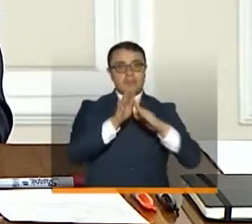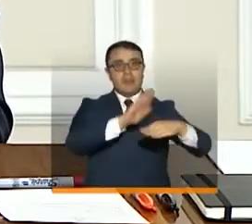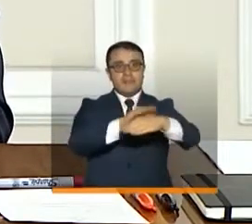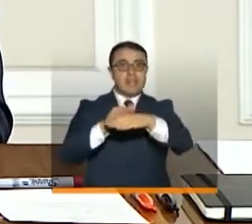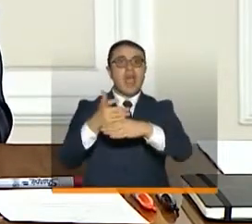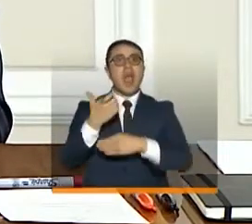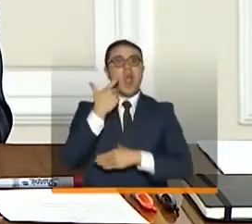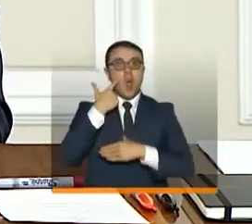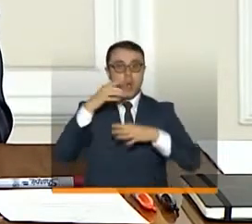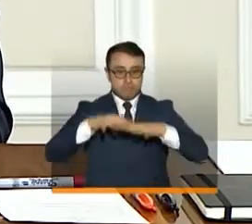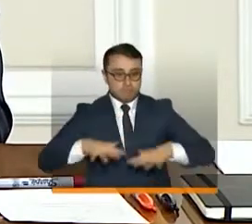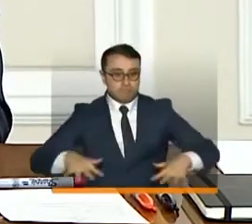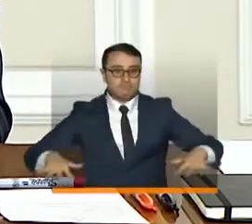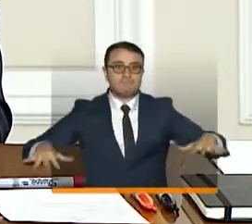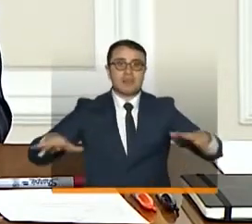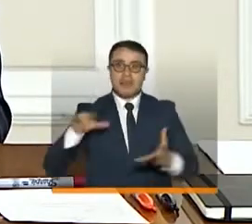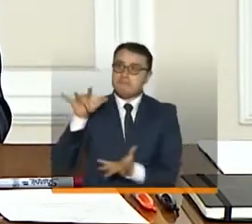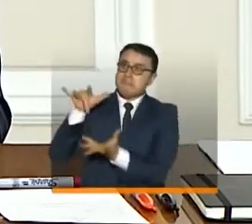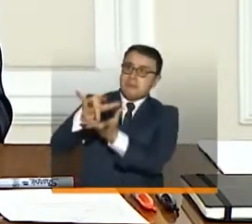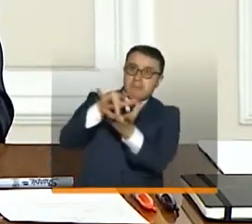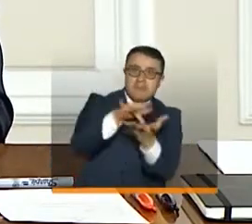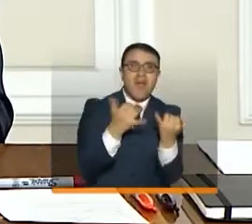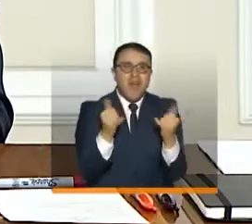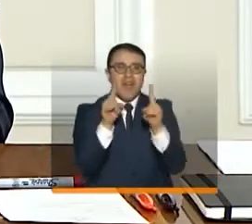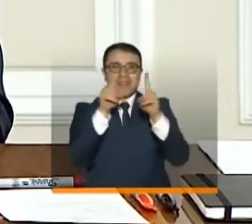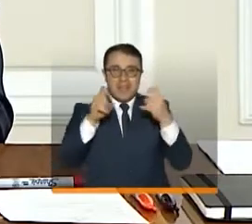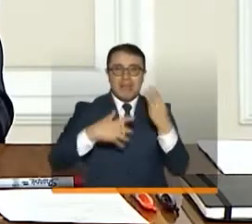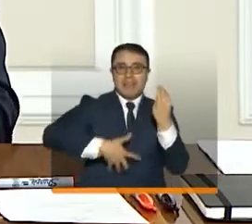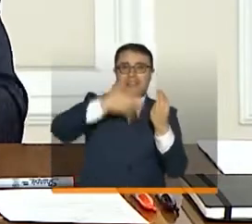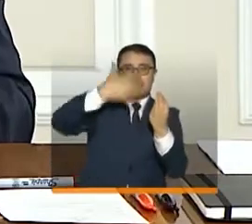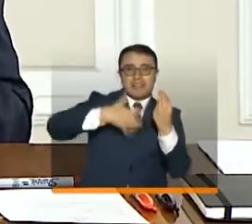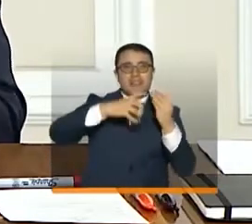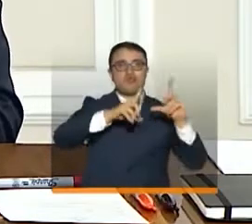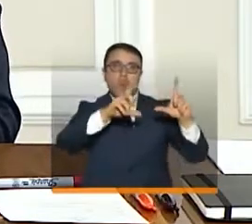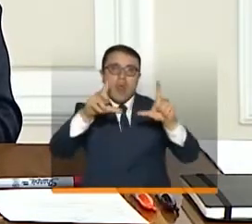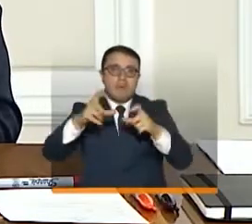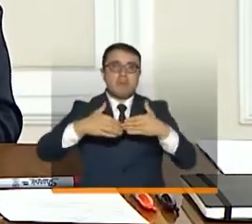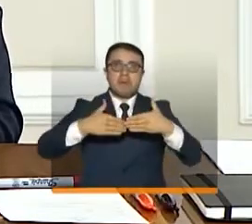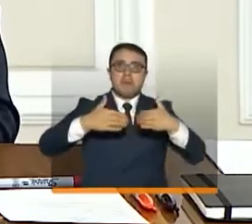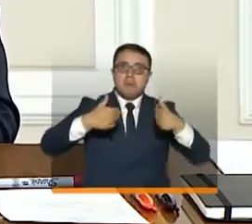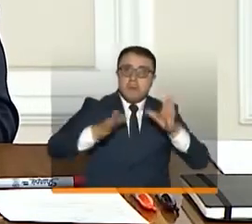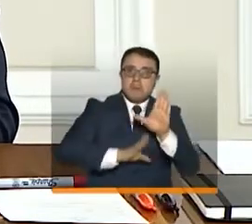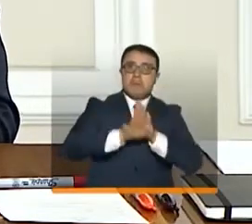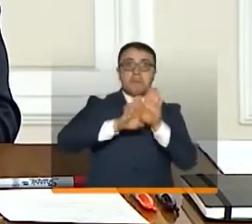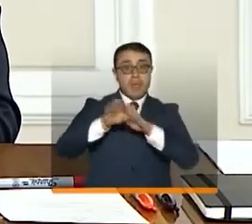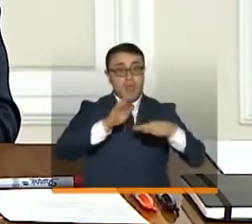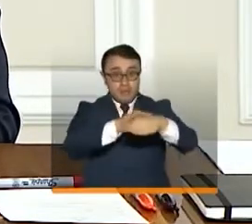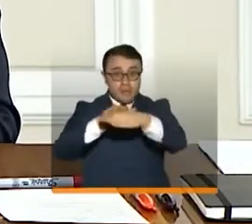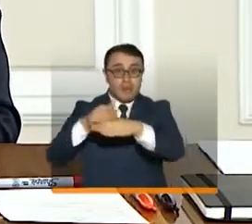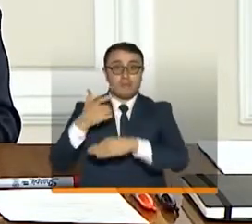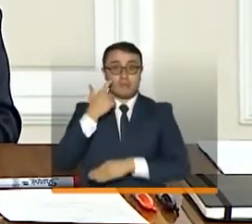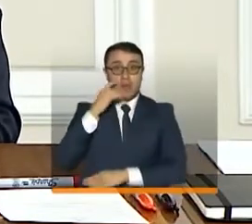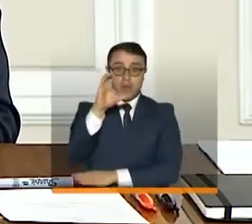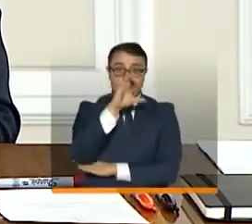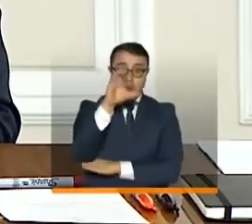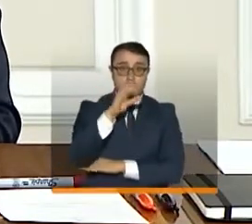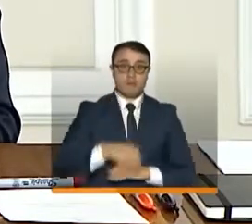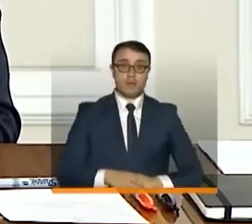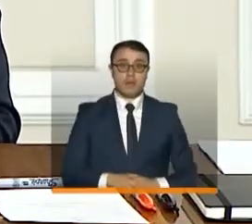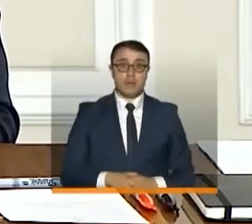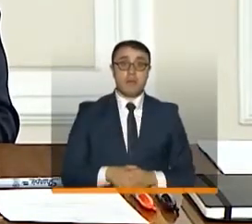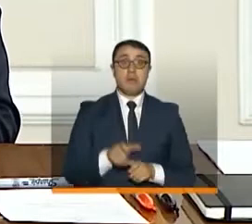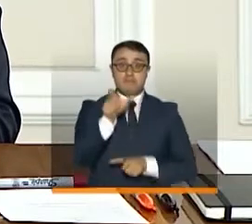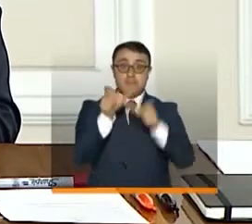las regiones. Hemos hablado hoy de reactivación, de turismo, y el mensaje para todos es Colombia sin los colombianos en